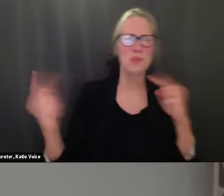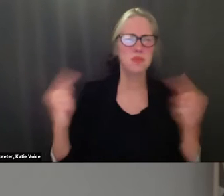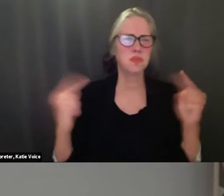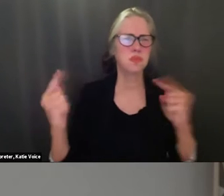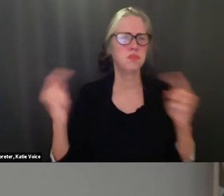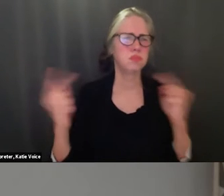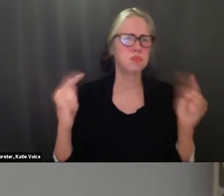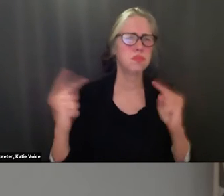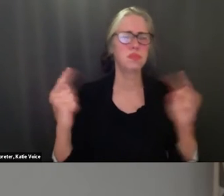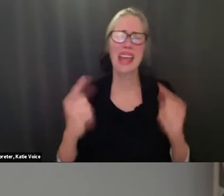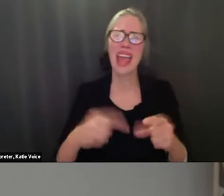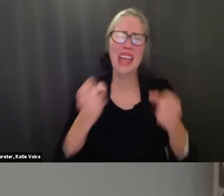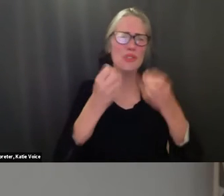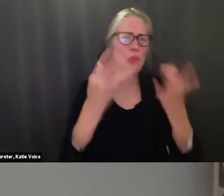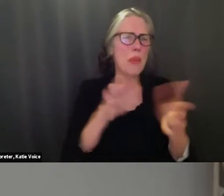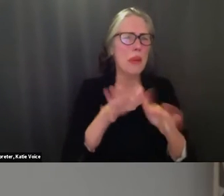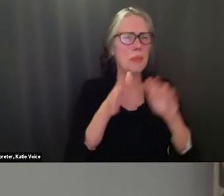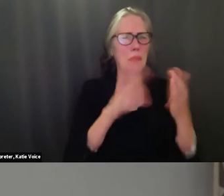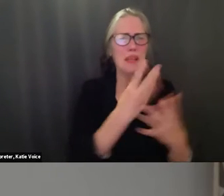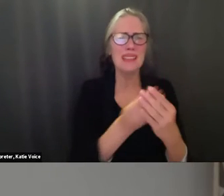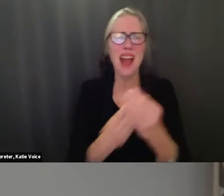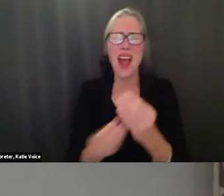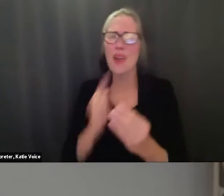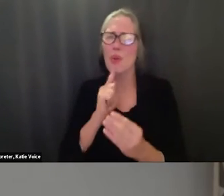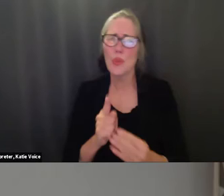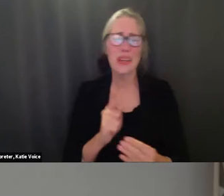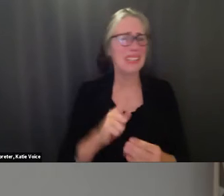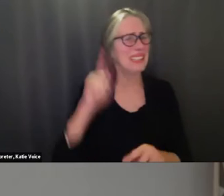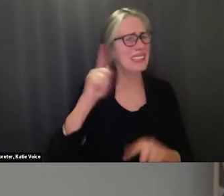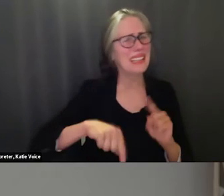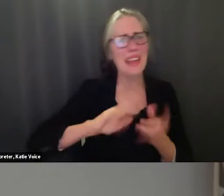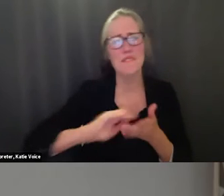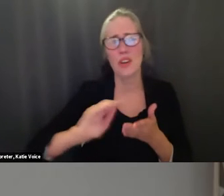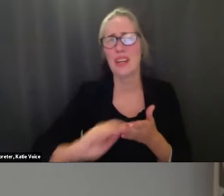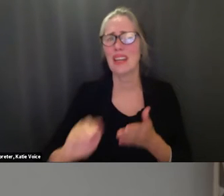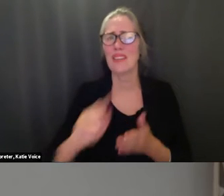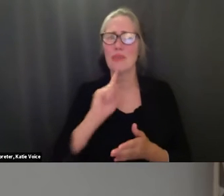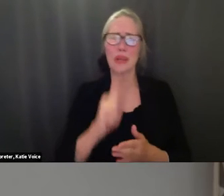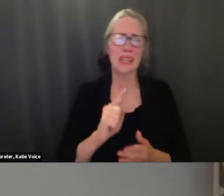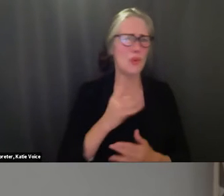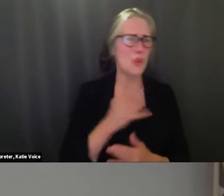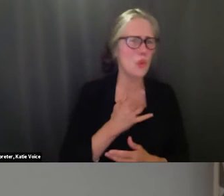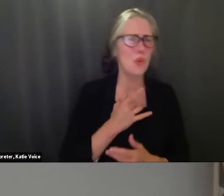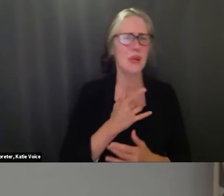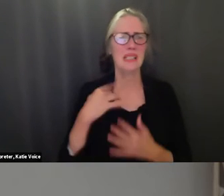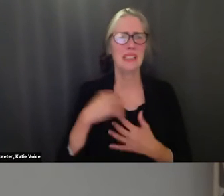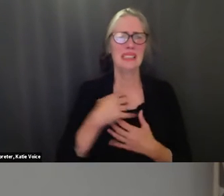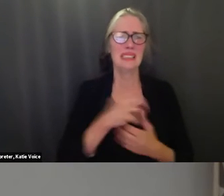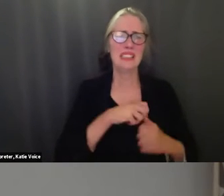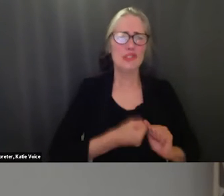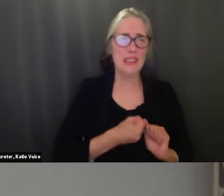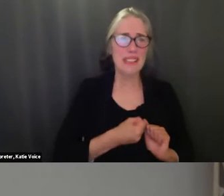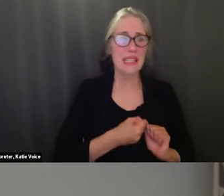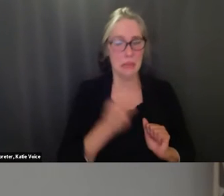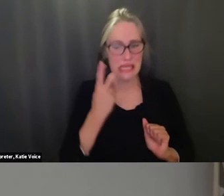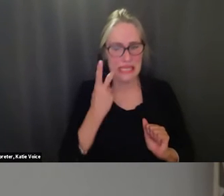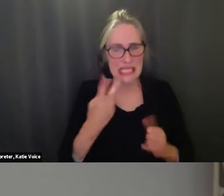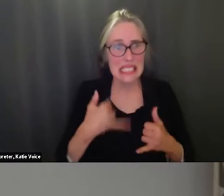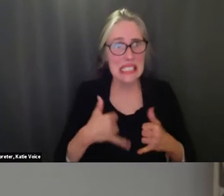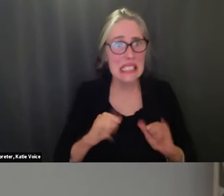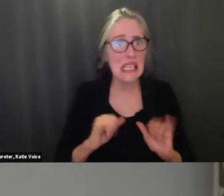la pérdida de vidas es imperdonable y estresante. Pero así de imperdonable y estresante